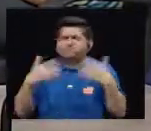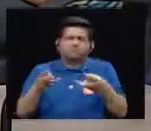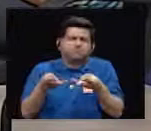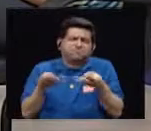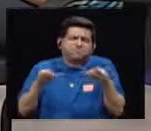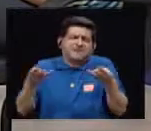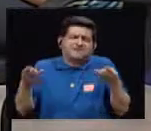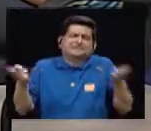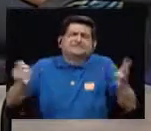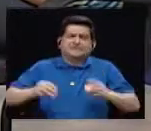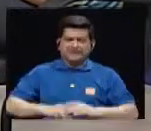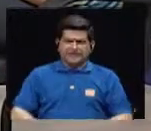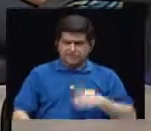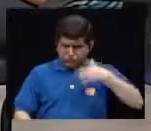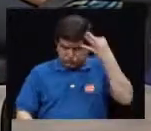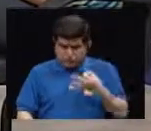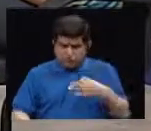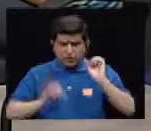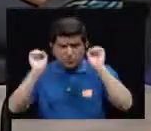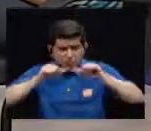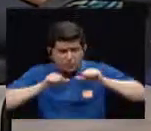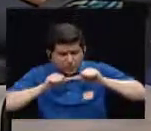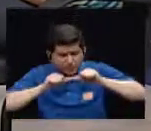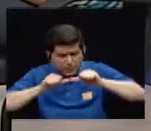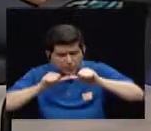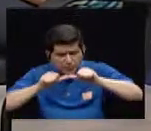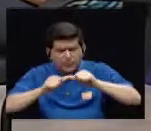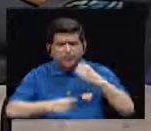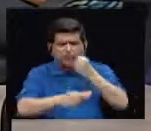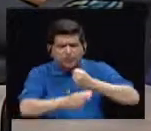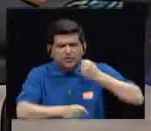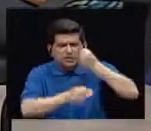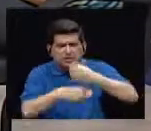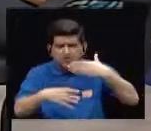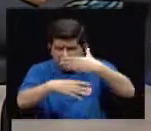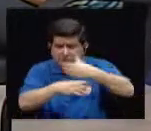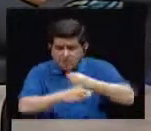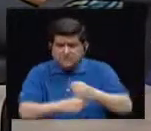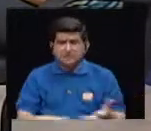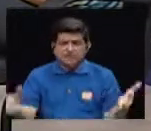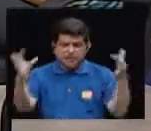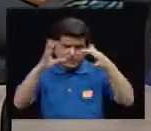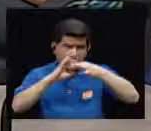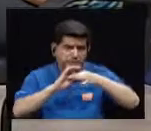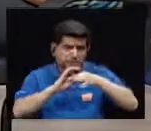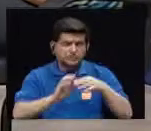cantidad de material, me imagino, para seguir eventualmente creando